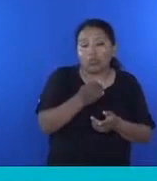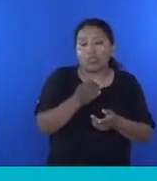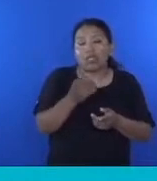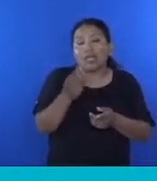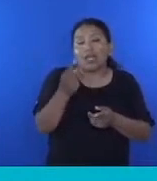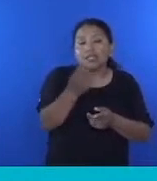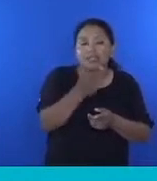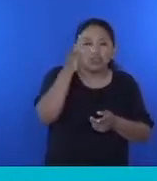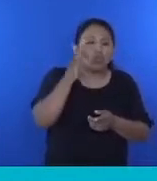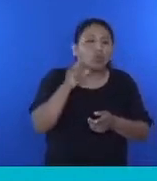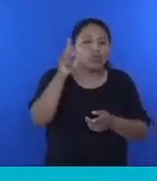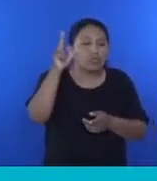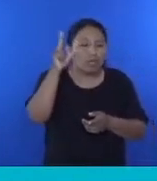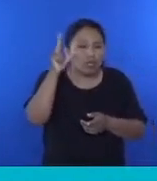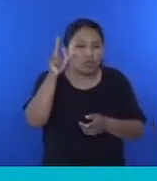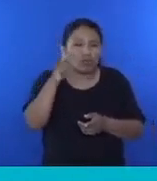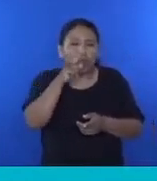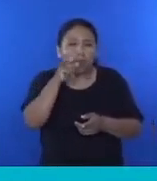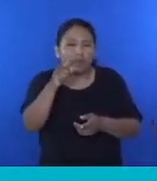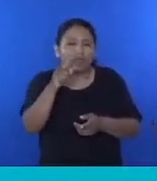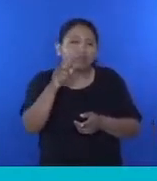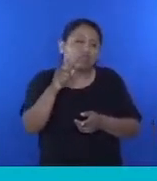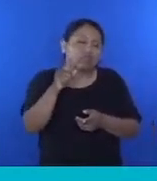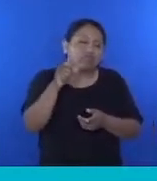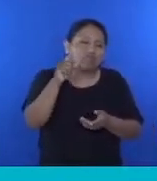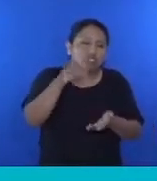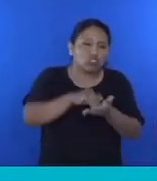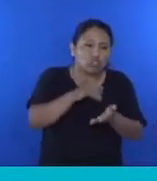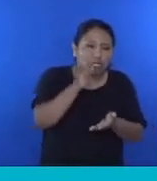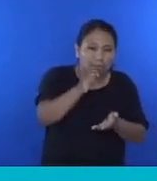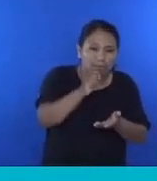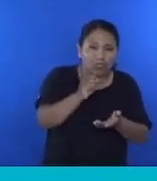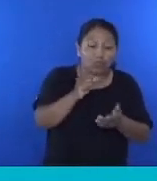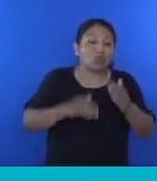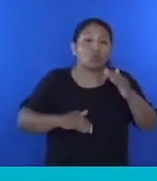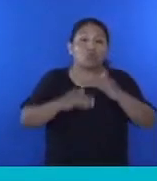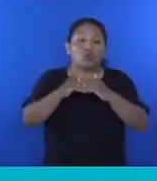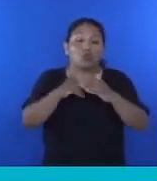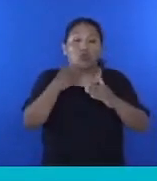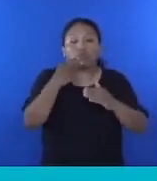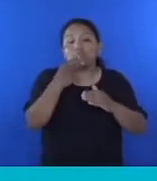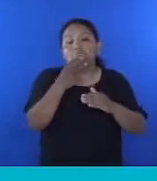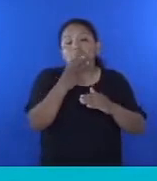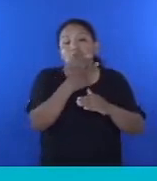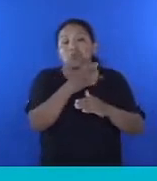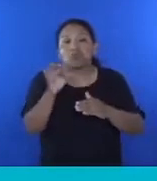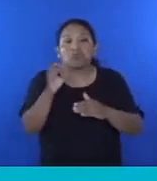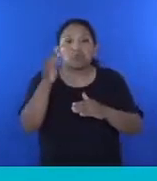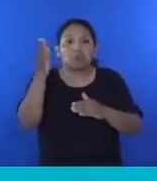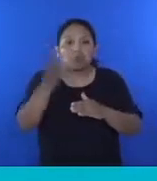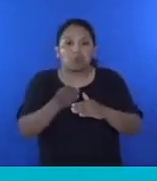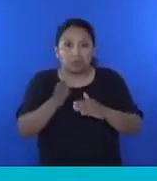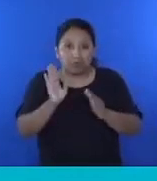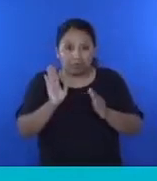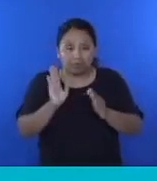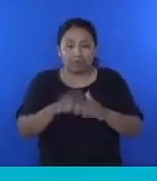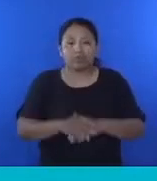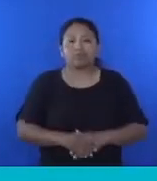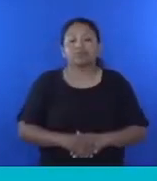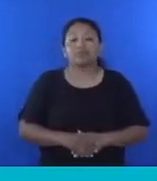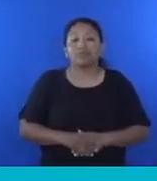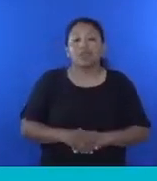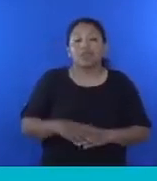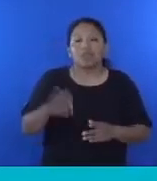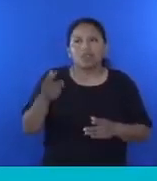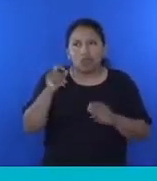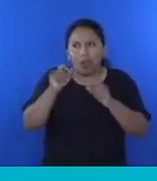de 198.400 millones de pesos y a partir de ahí un tope del 220%. Nosotros creemos, y yo lo